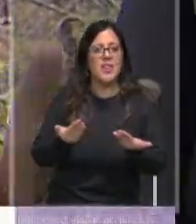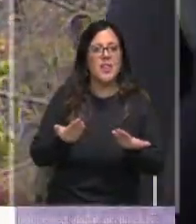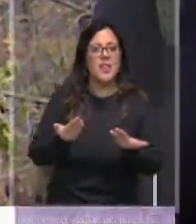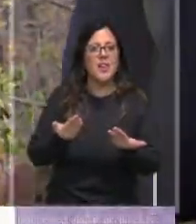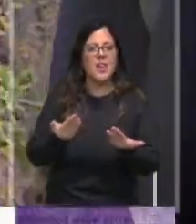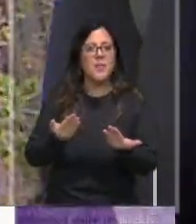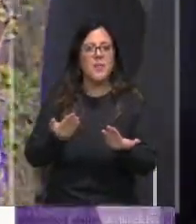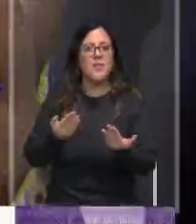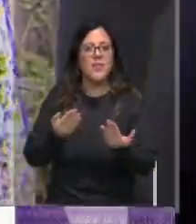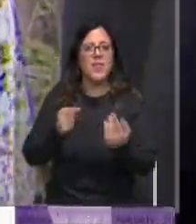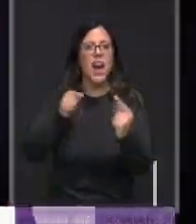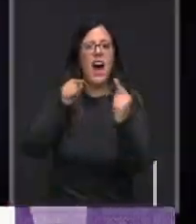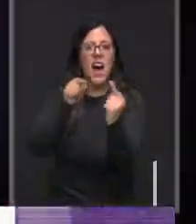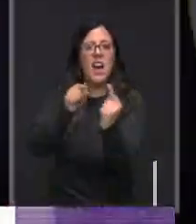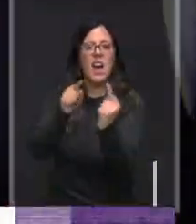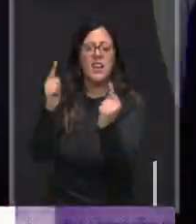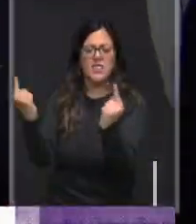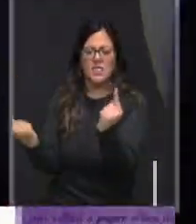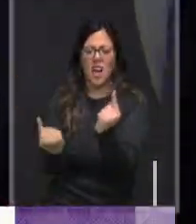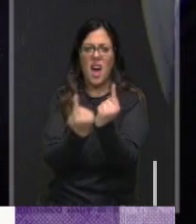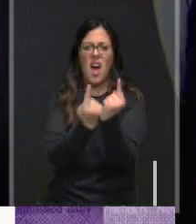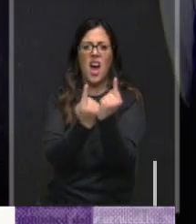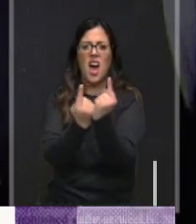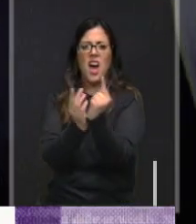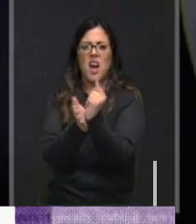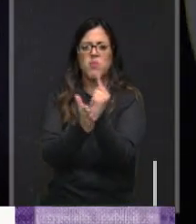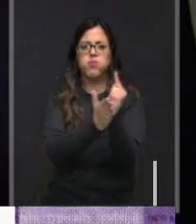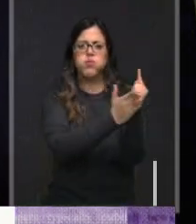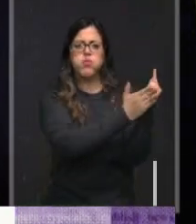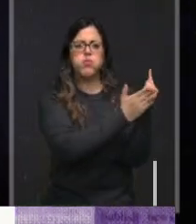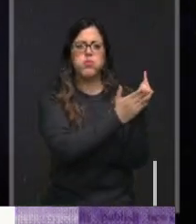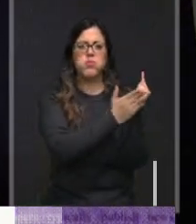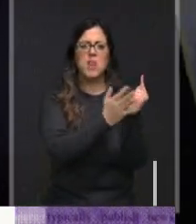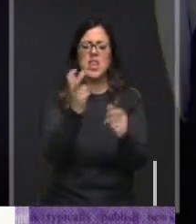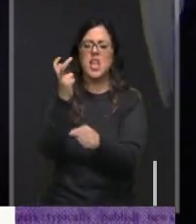que te aparta de mí, que me roba tu cuerpo, tu alma